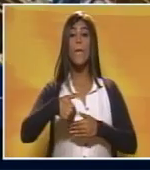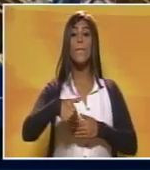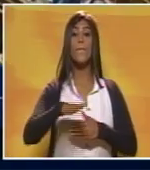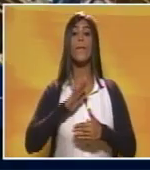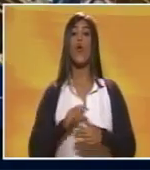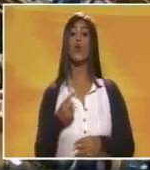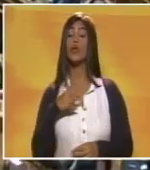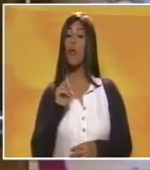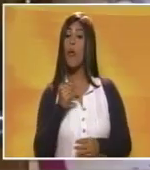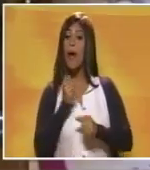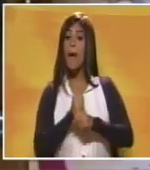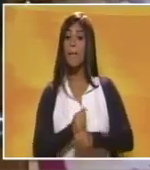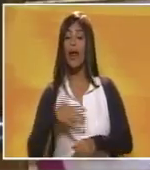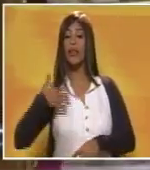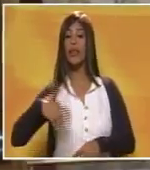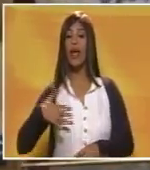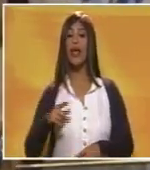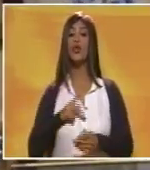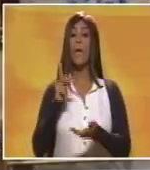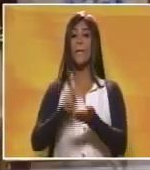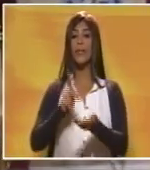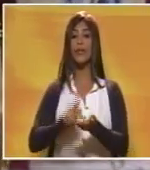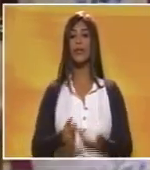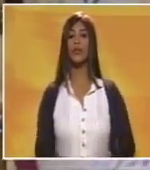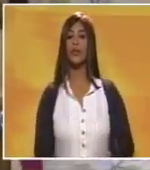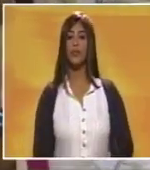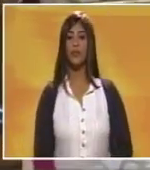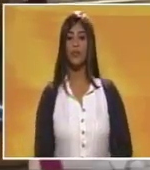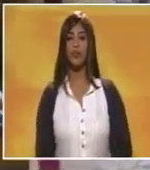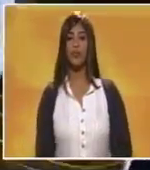no menoscabar el derecho de participación.